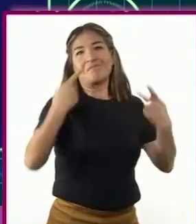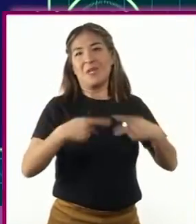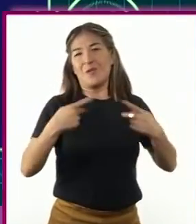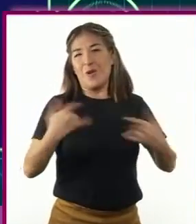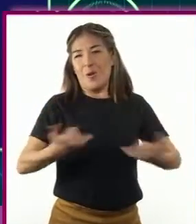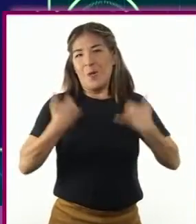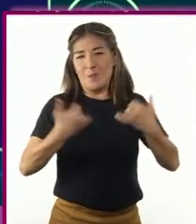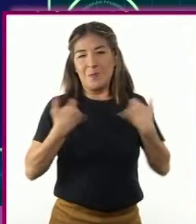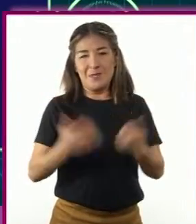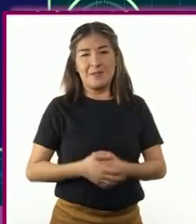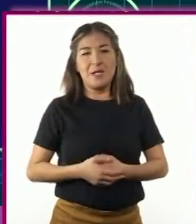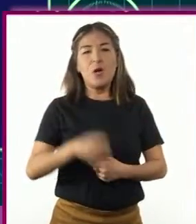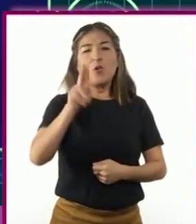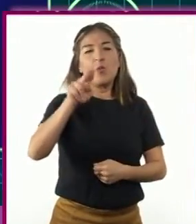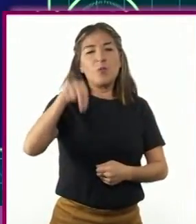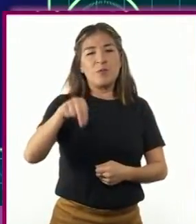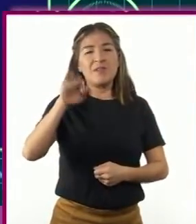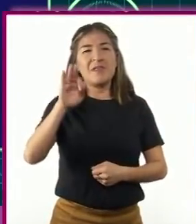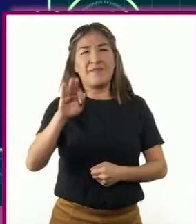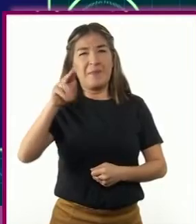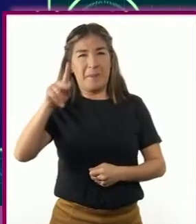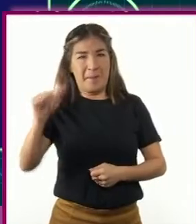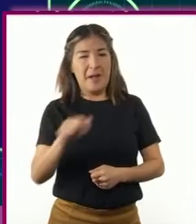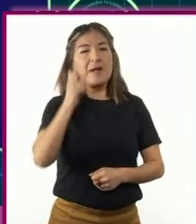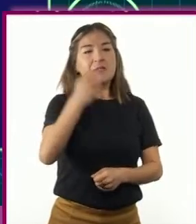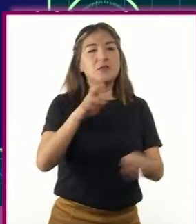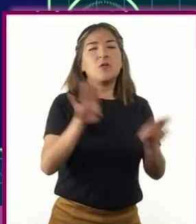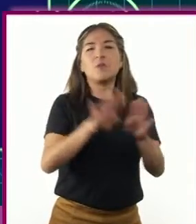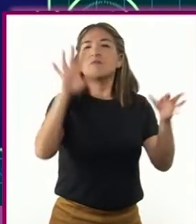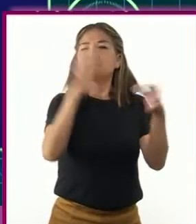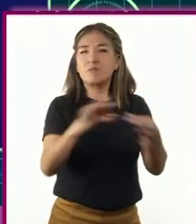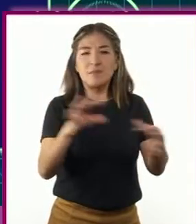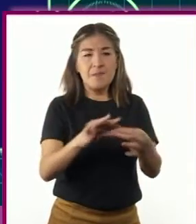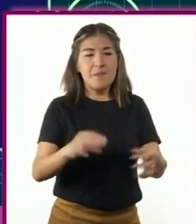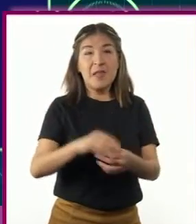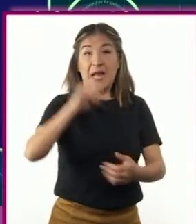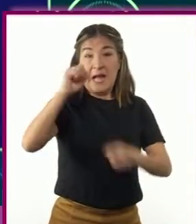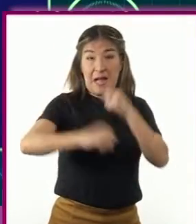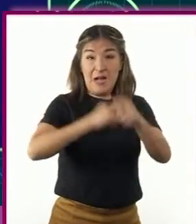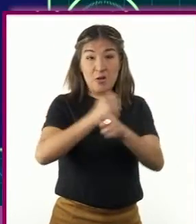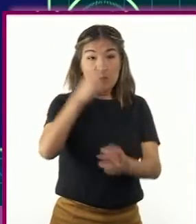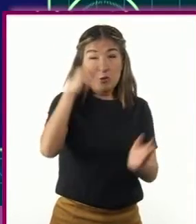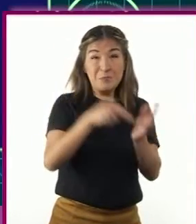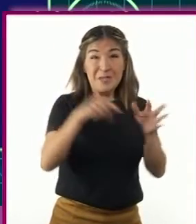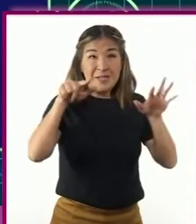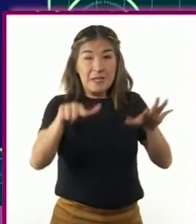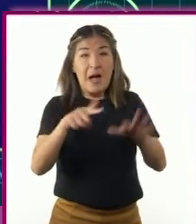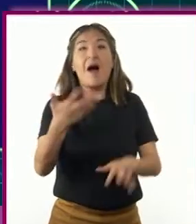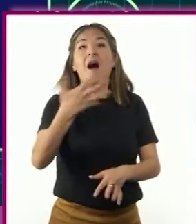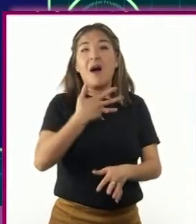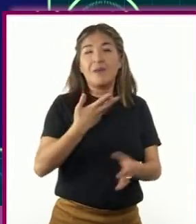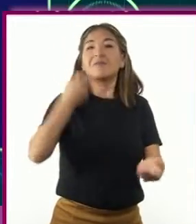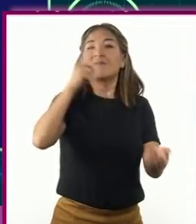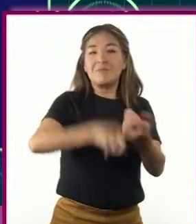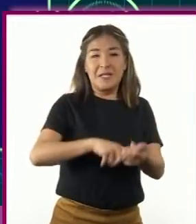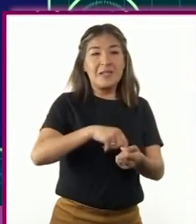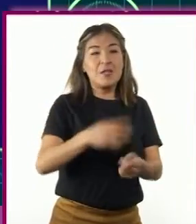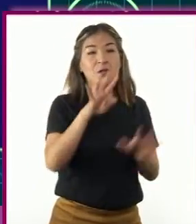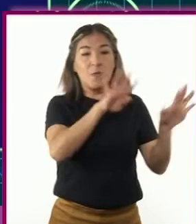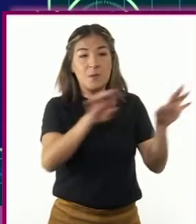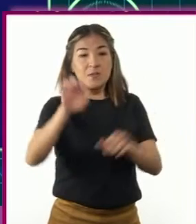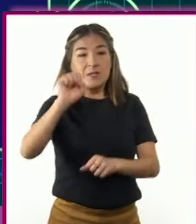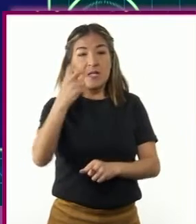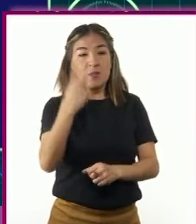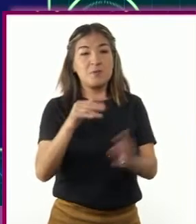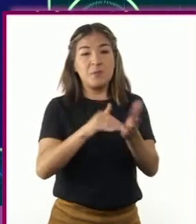de Población de las Naciones Unidas indica que en el año 2017 existían 962 millones de personas con